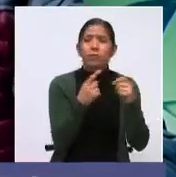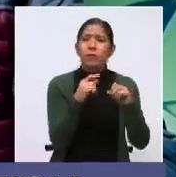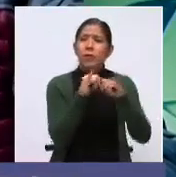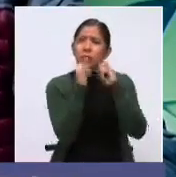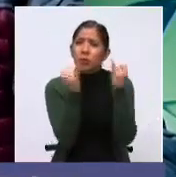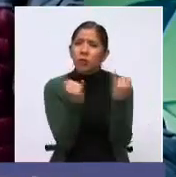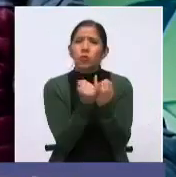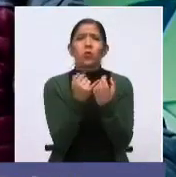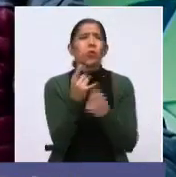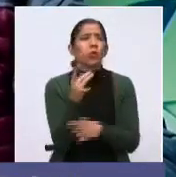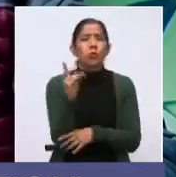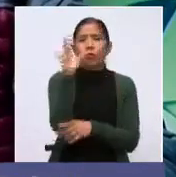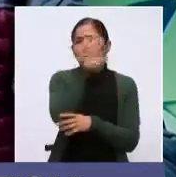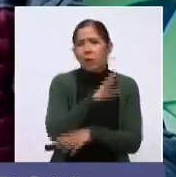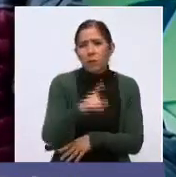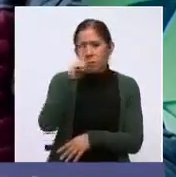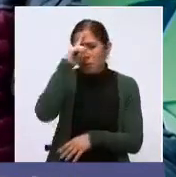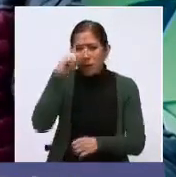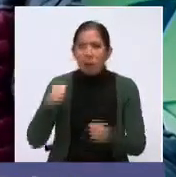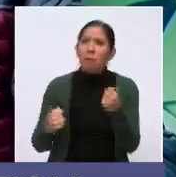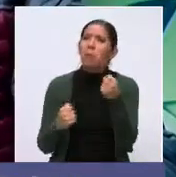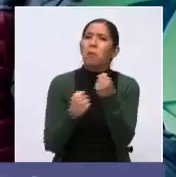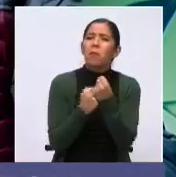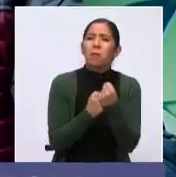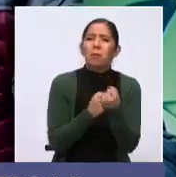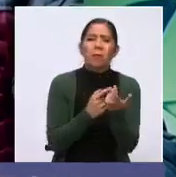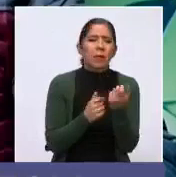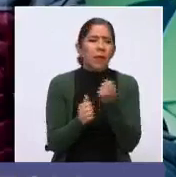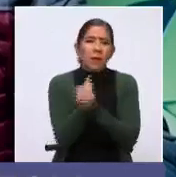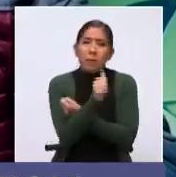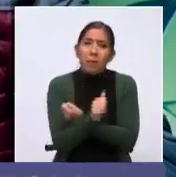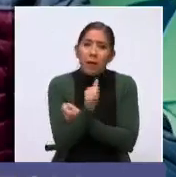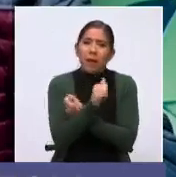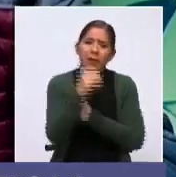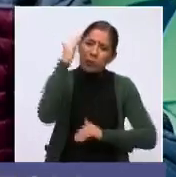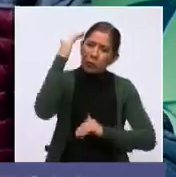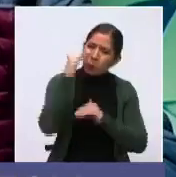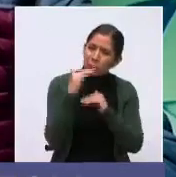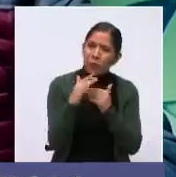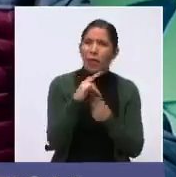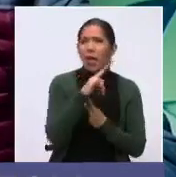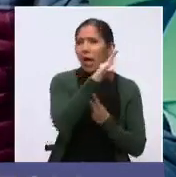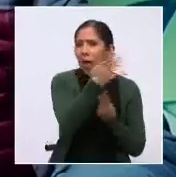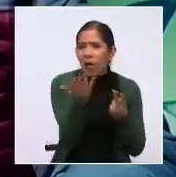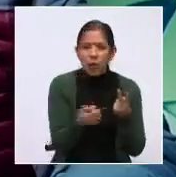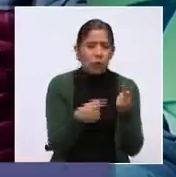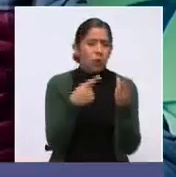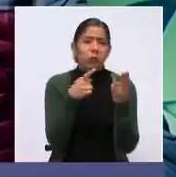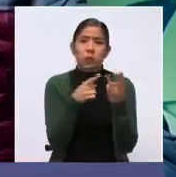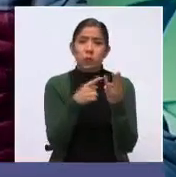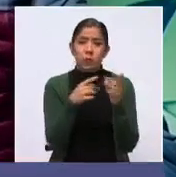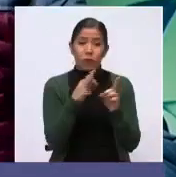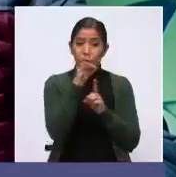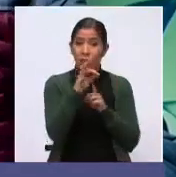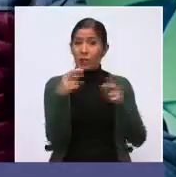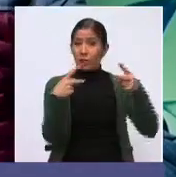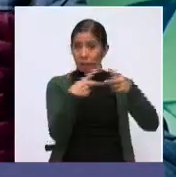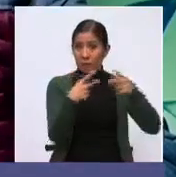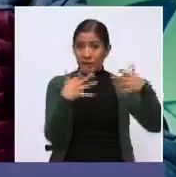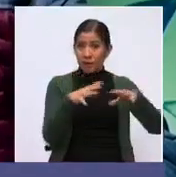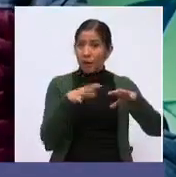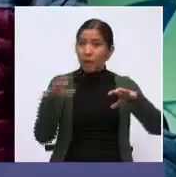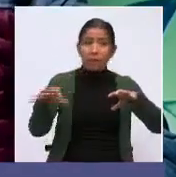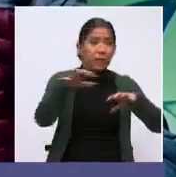nivel nacional para que se coadyuve en mejorar la seguridad ciudadana en la Ciudad del Alto? ¿Se ha conversado con la FEJUVE, con diferentes